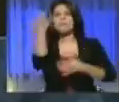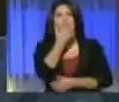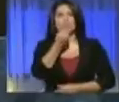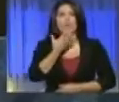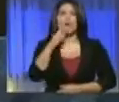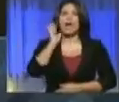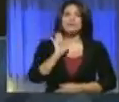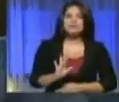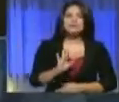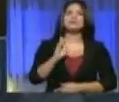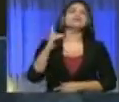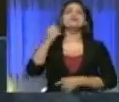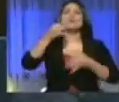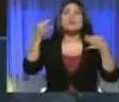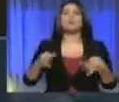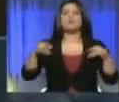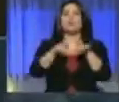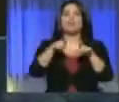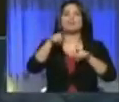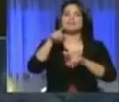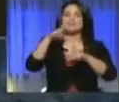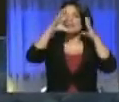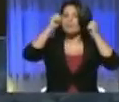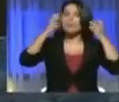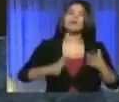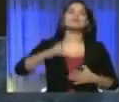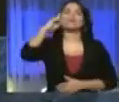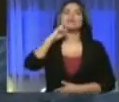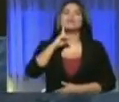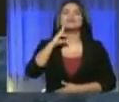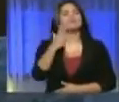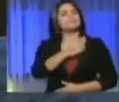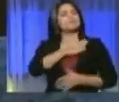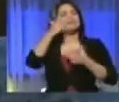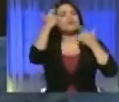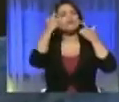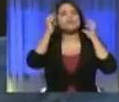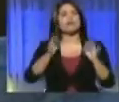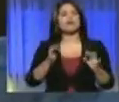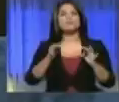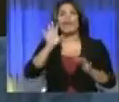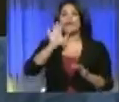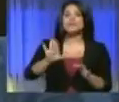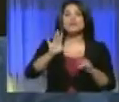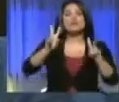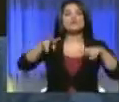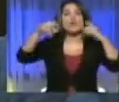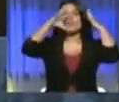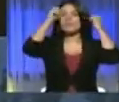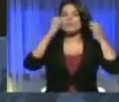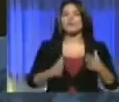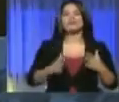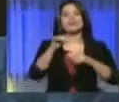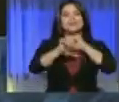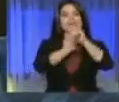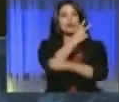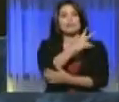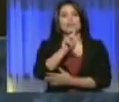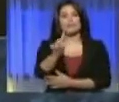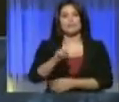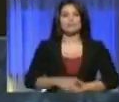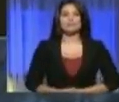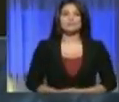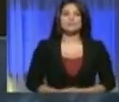es la diplomacia bolivariana, revolucionaria, chavista. Es la nueva diplomacia del siglo